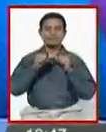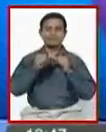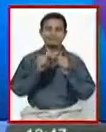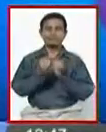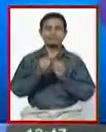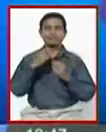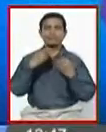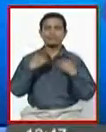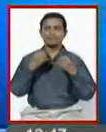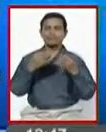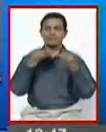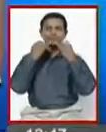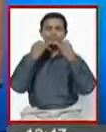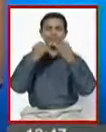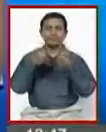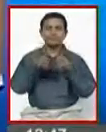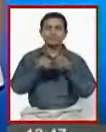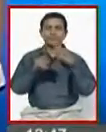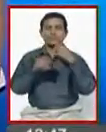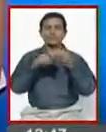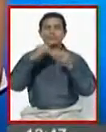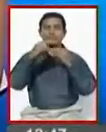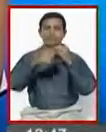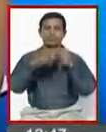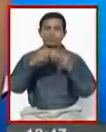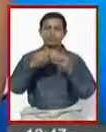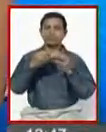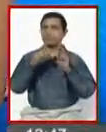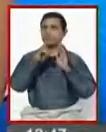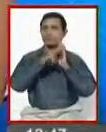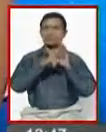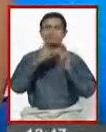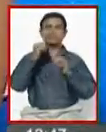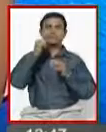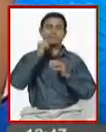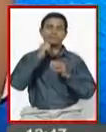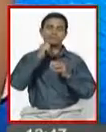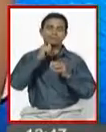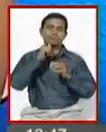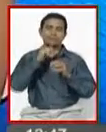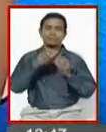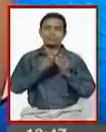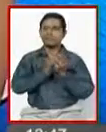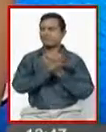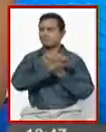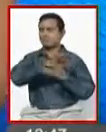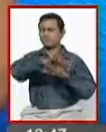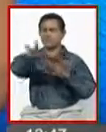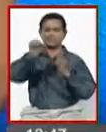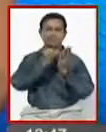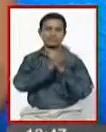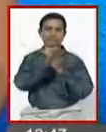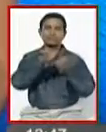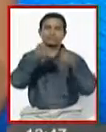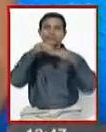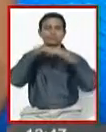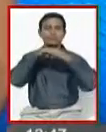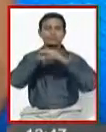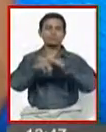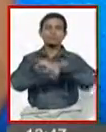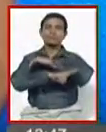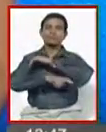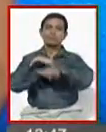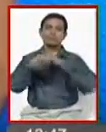gracias por acompañarnos. Tenemos más información. Le contamos acerca de la imagen de una mujer que se viralizó en las redes sociales cuando ella ingresaba